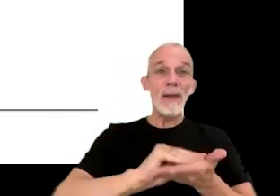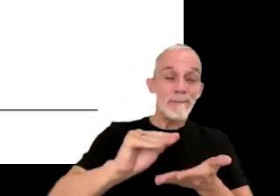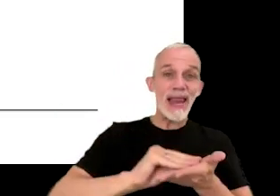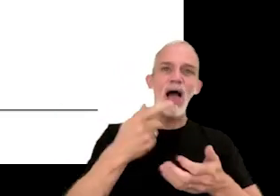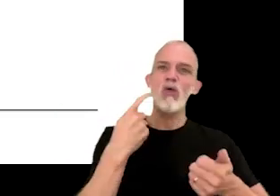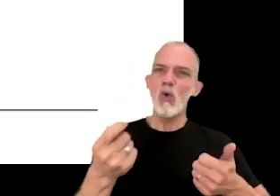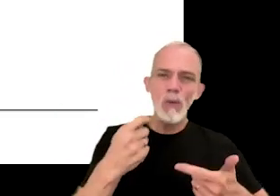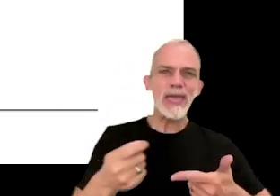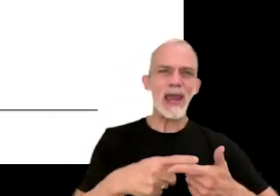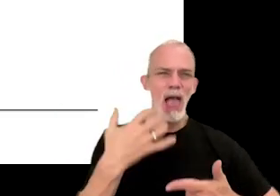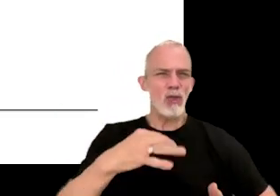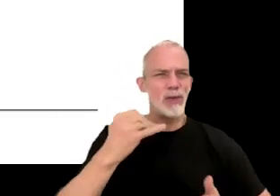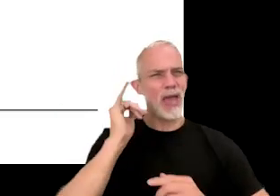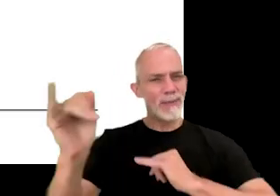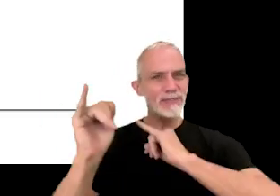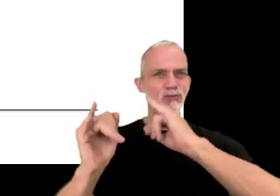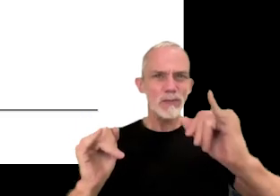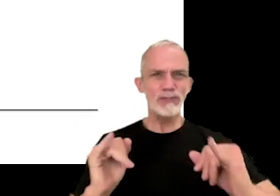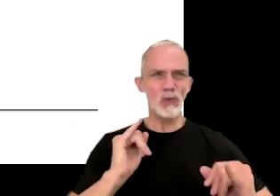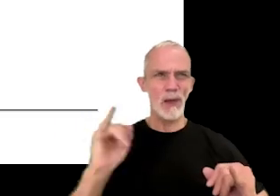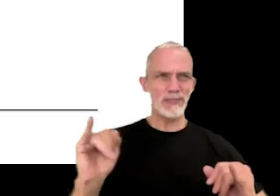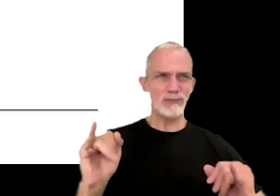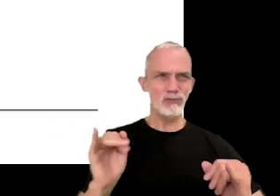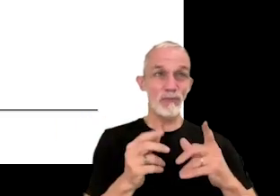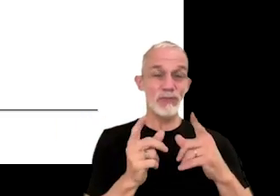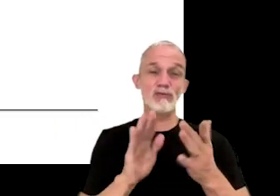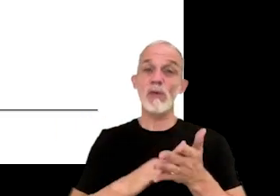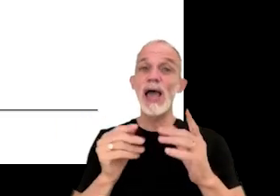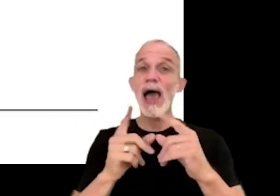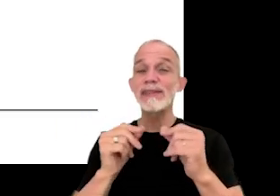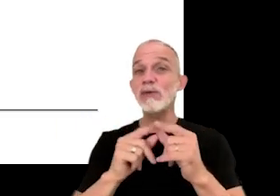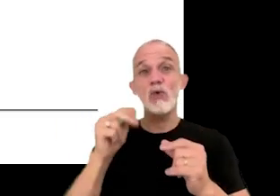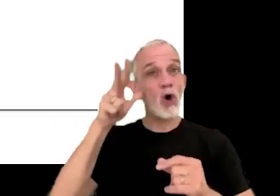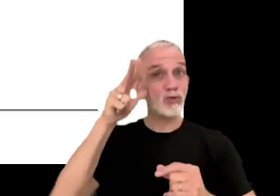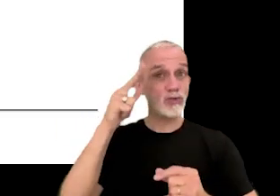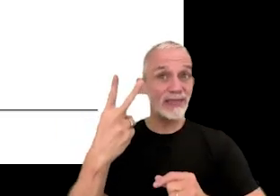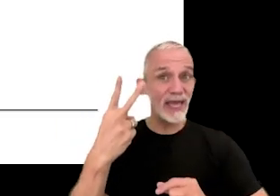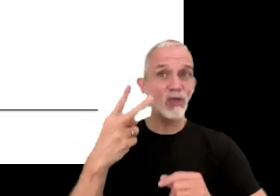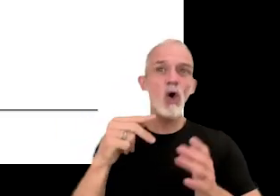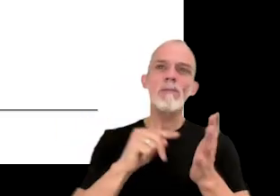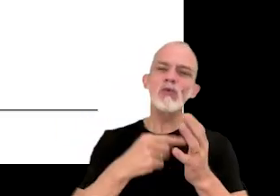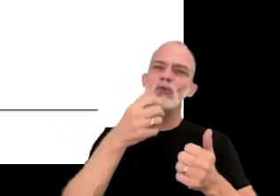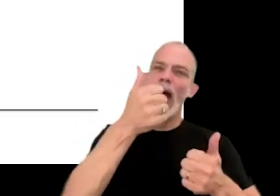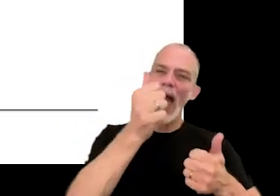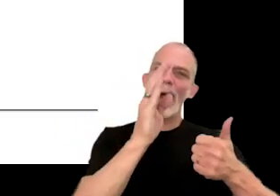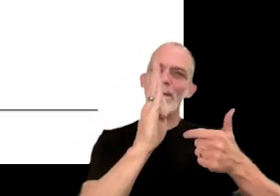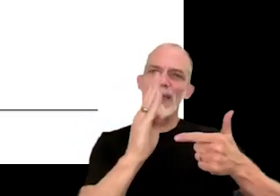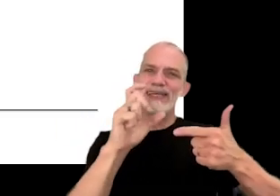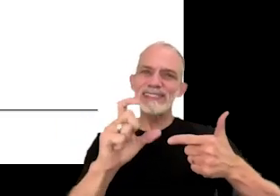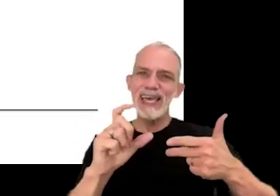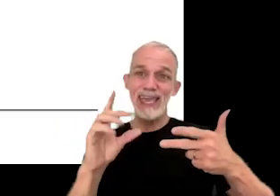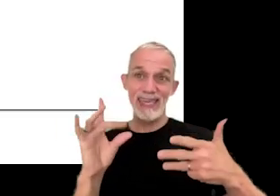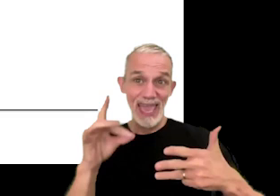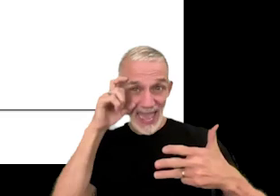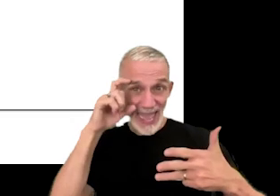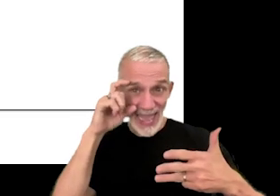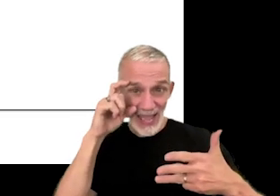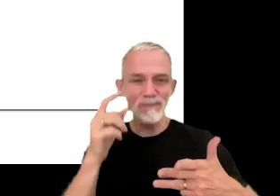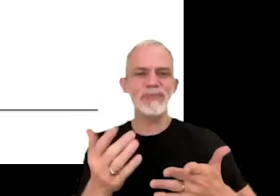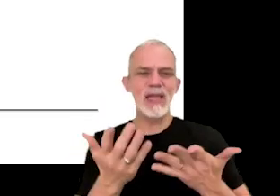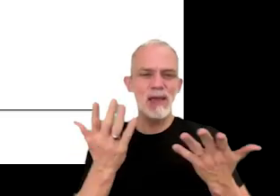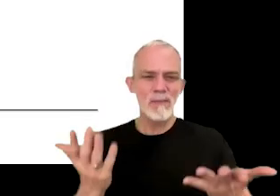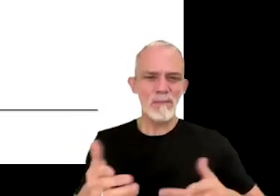jubilado del, digamos, artículo 82, incisos A, B, C y E, a través de